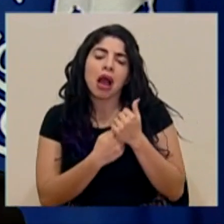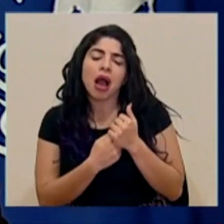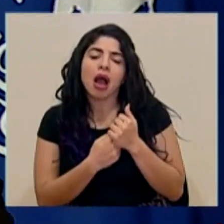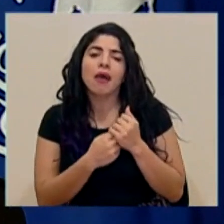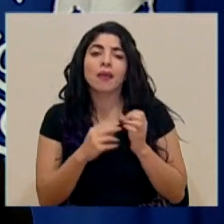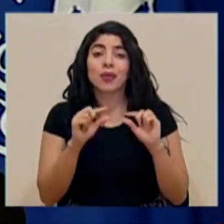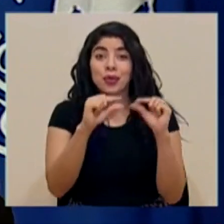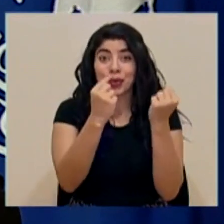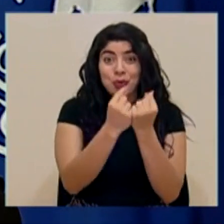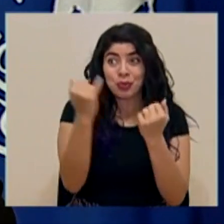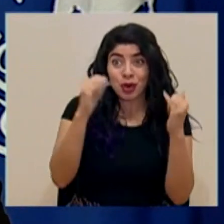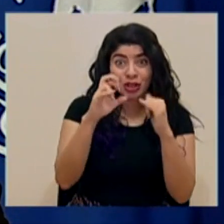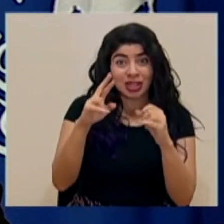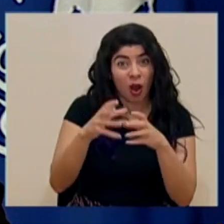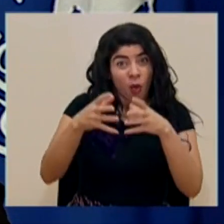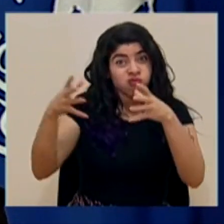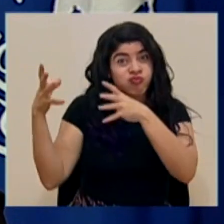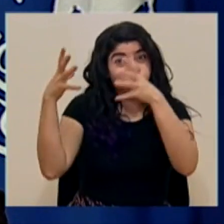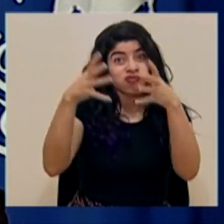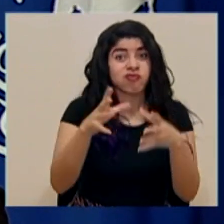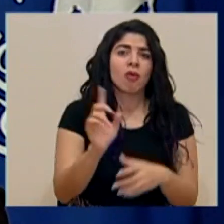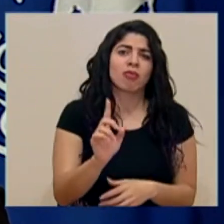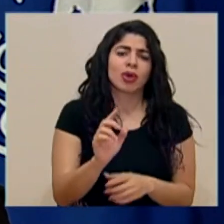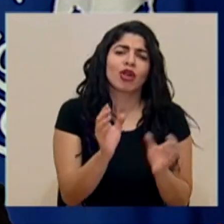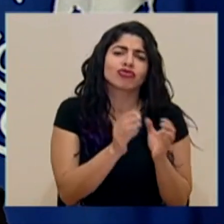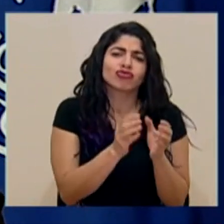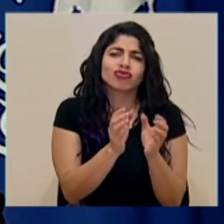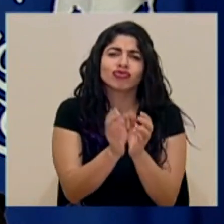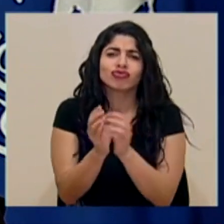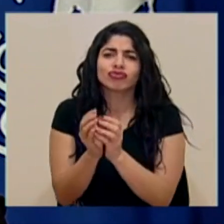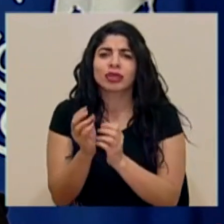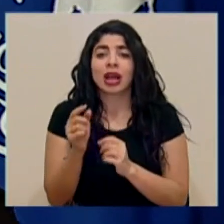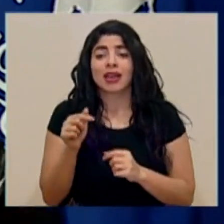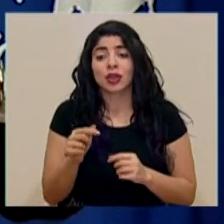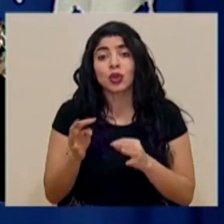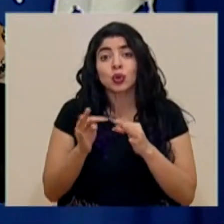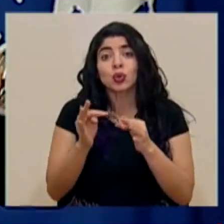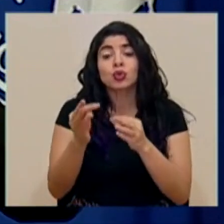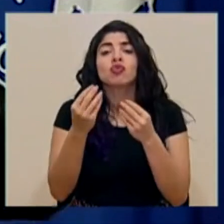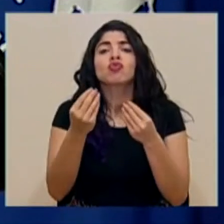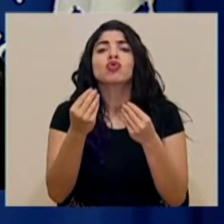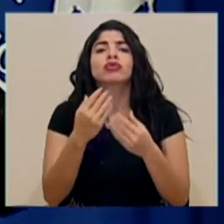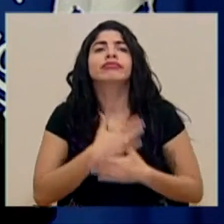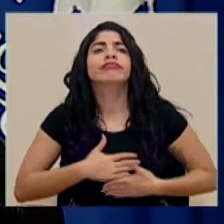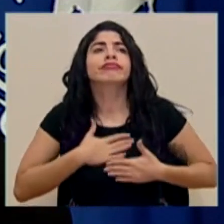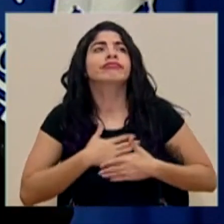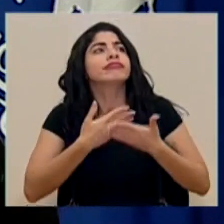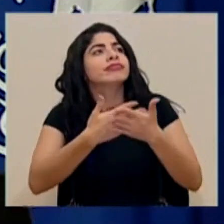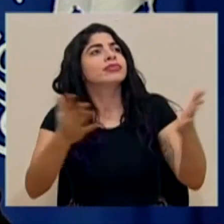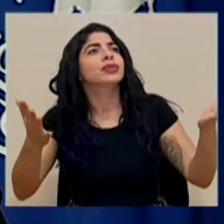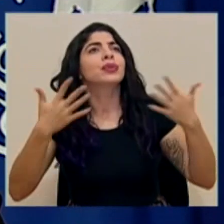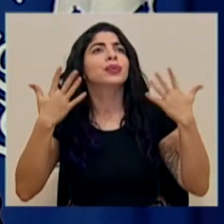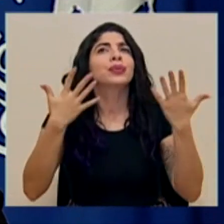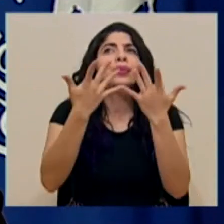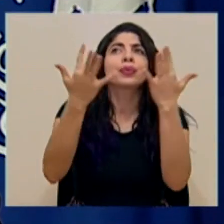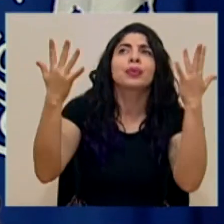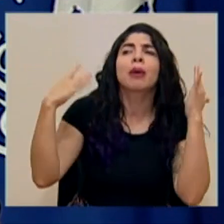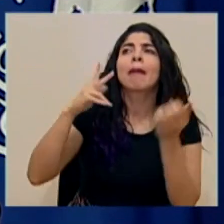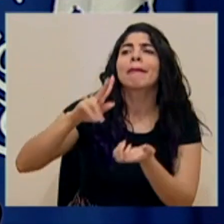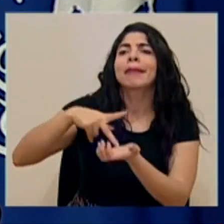grupos que vemos en Costa Rica no son muy grandes. Tenemos una industria turística que tiene mucha oferta al aire libre, biodiversidad, parques